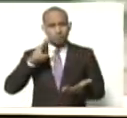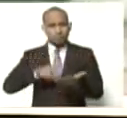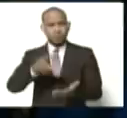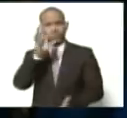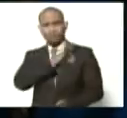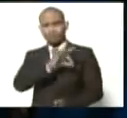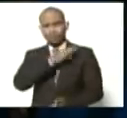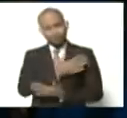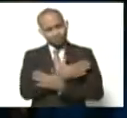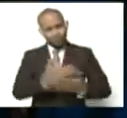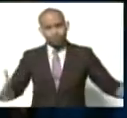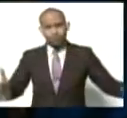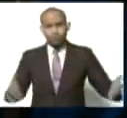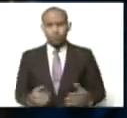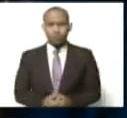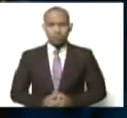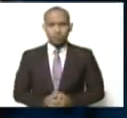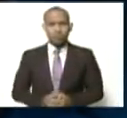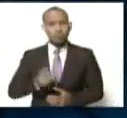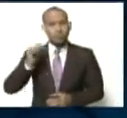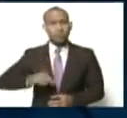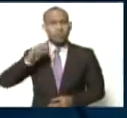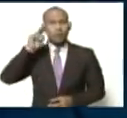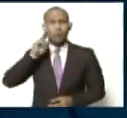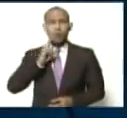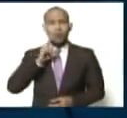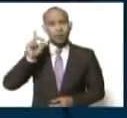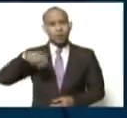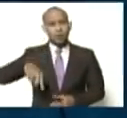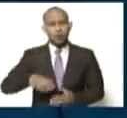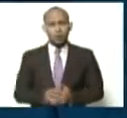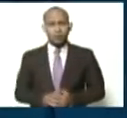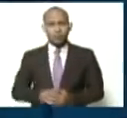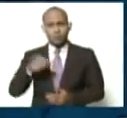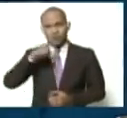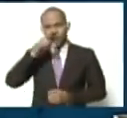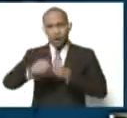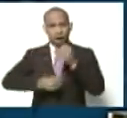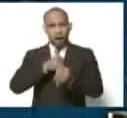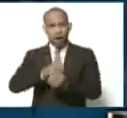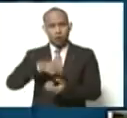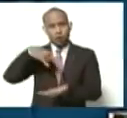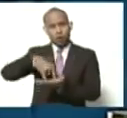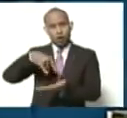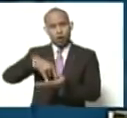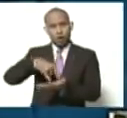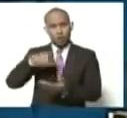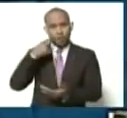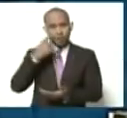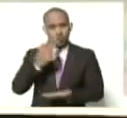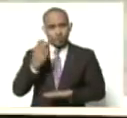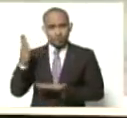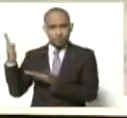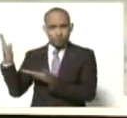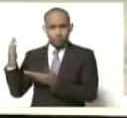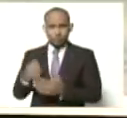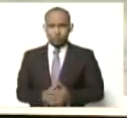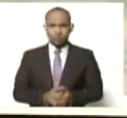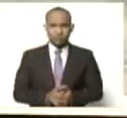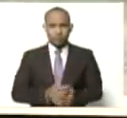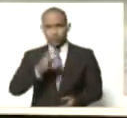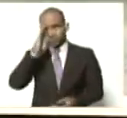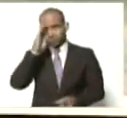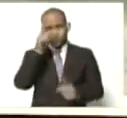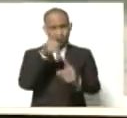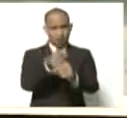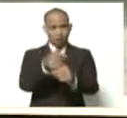social, verdaderamente bolivariano, en el año de Carabobo, el impacto directo que tiene, directo, en todas